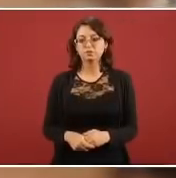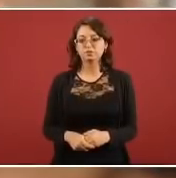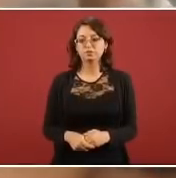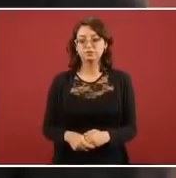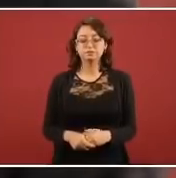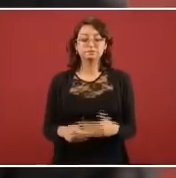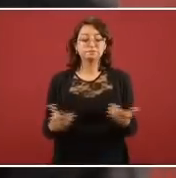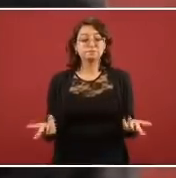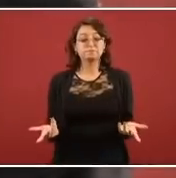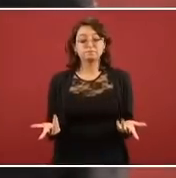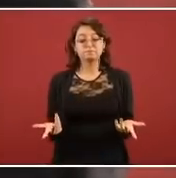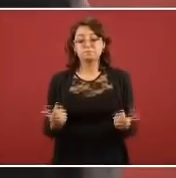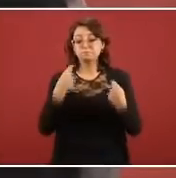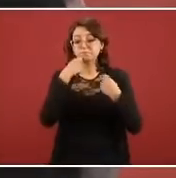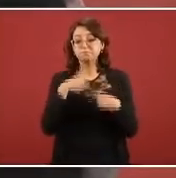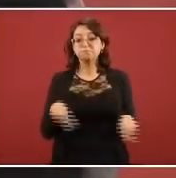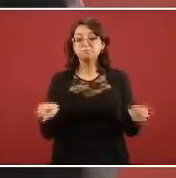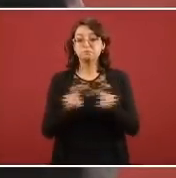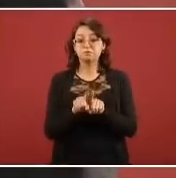Y como veo injusto,